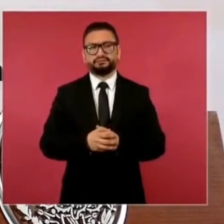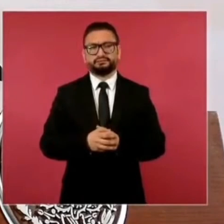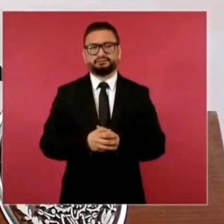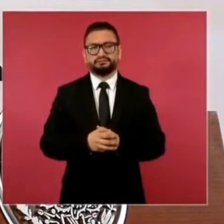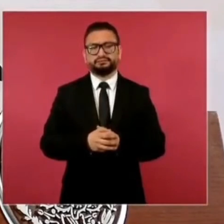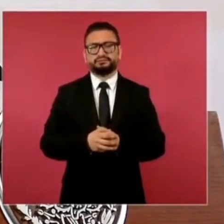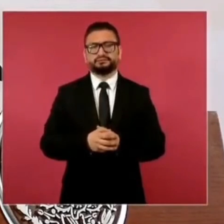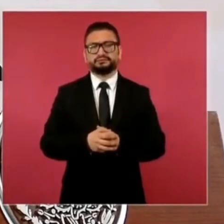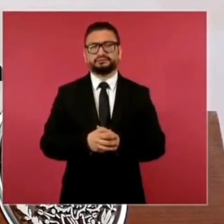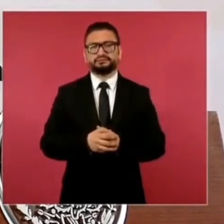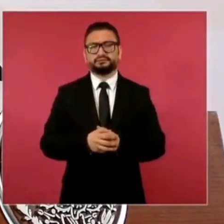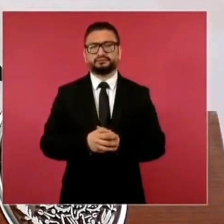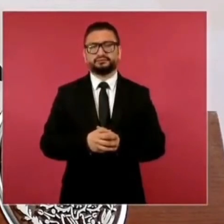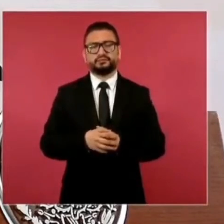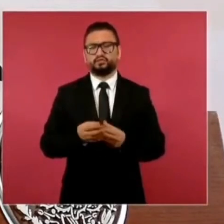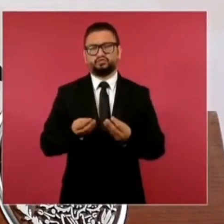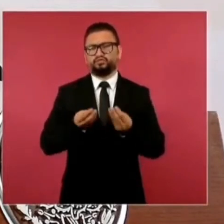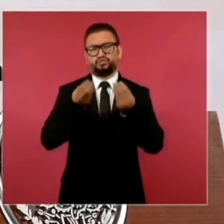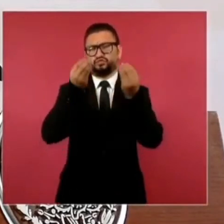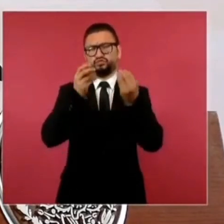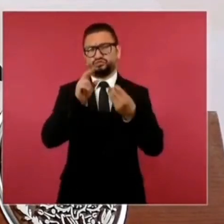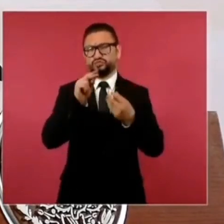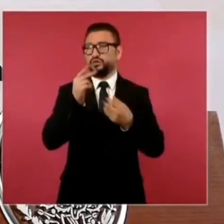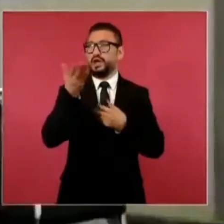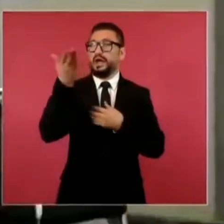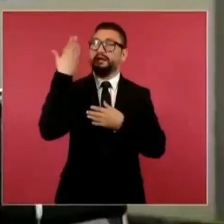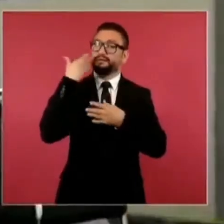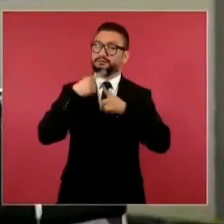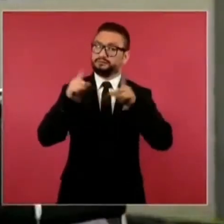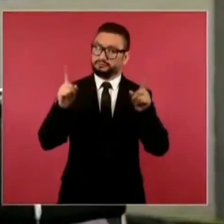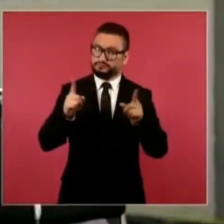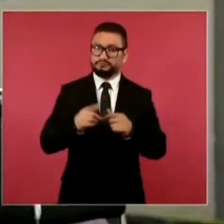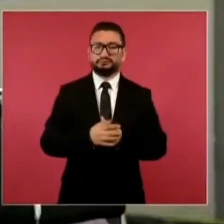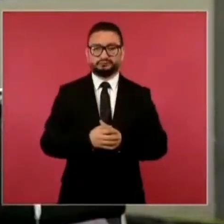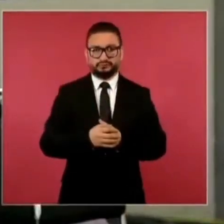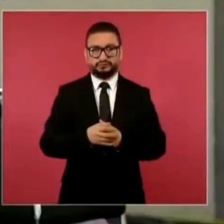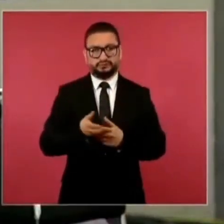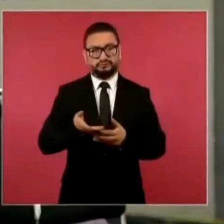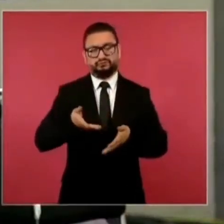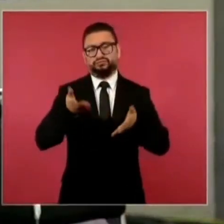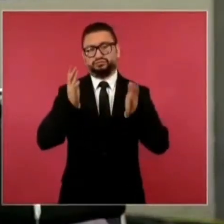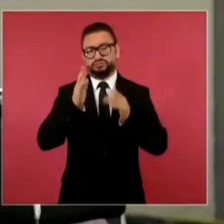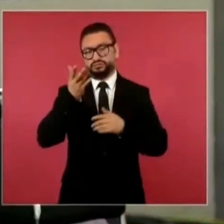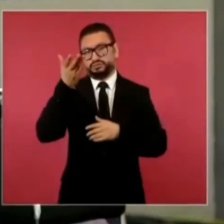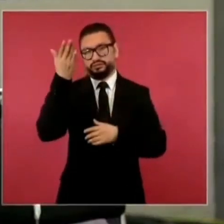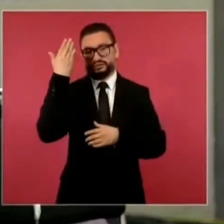no son muchos, no es como antes. Antes eran